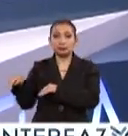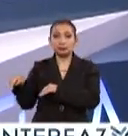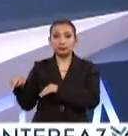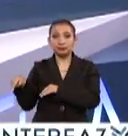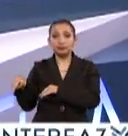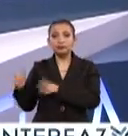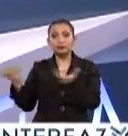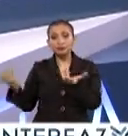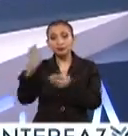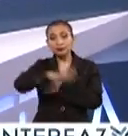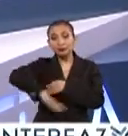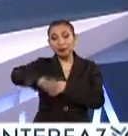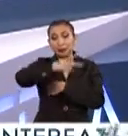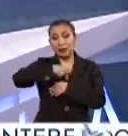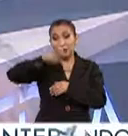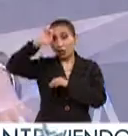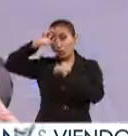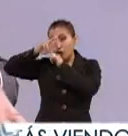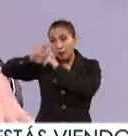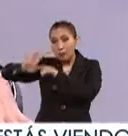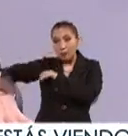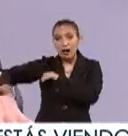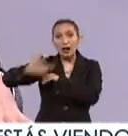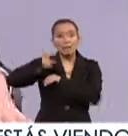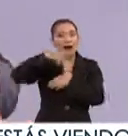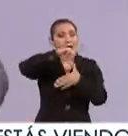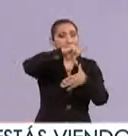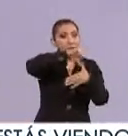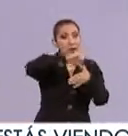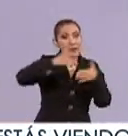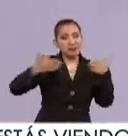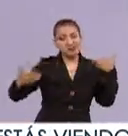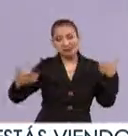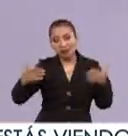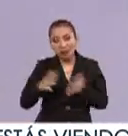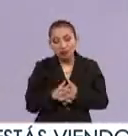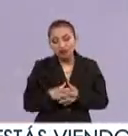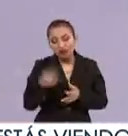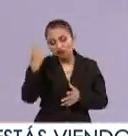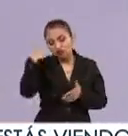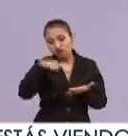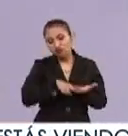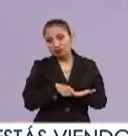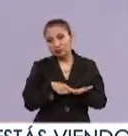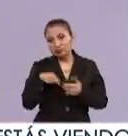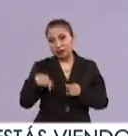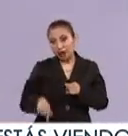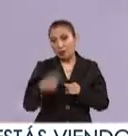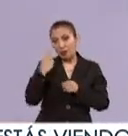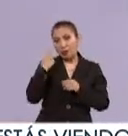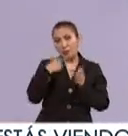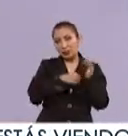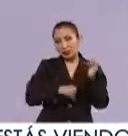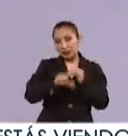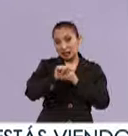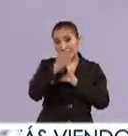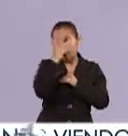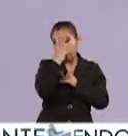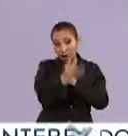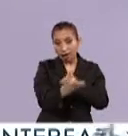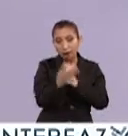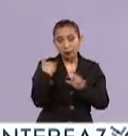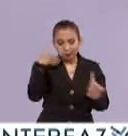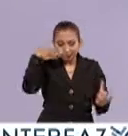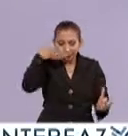Sí. Entonces, para un público pan-europeo, un público pan-latinoamericano. Y nosotros desde el año 74, pues